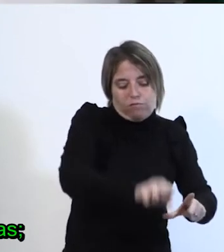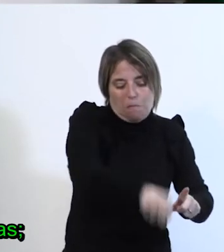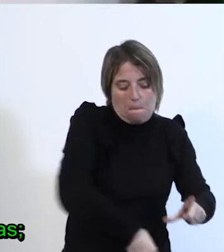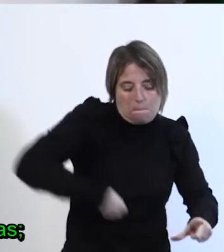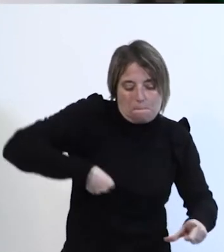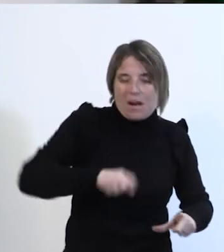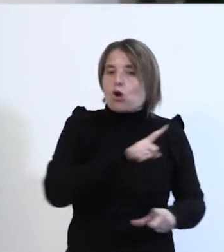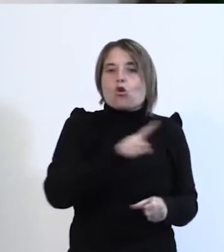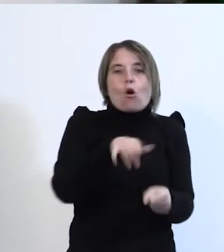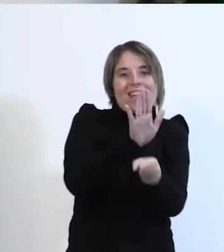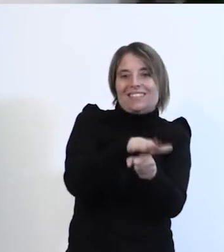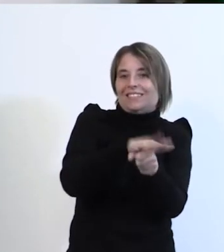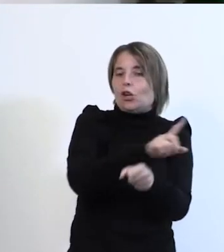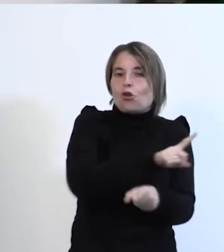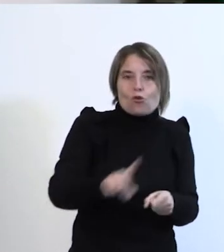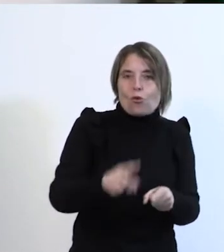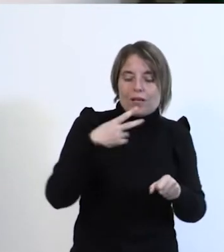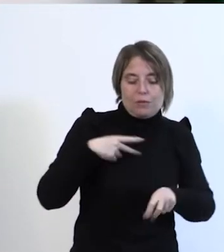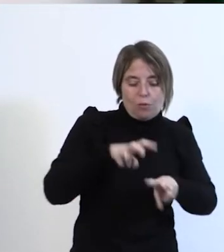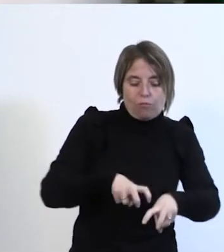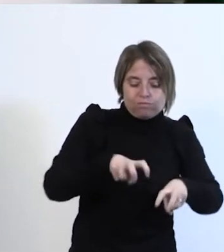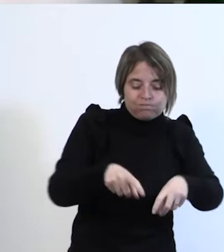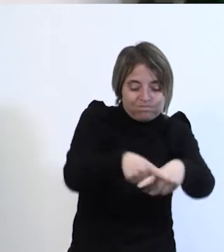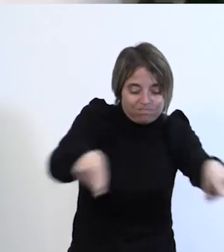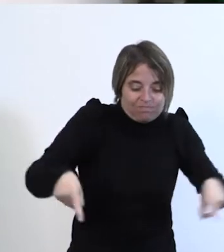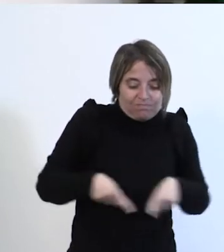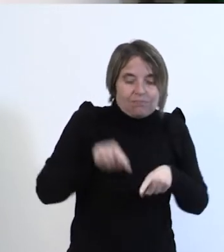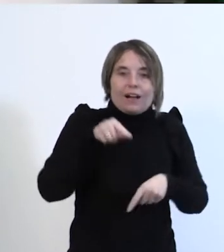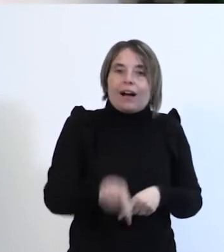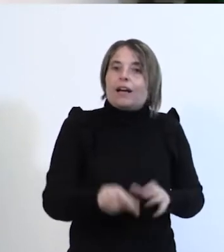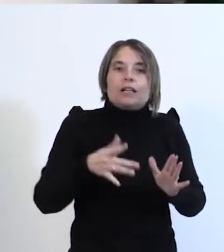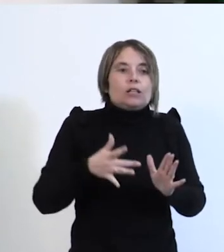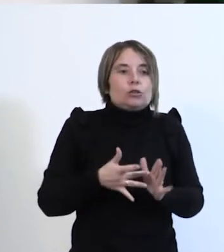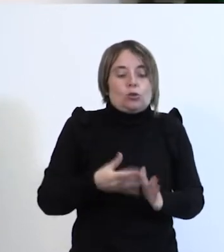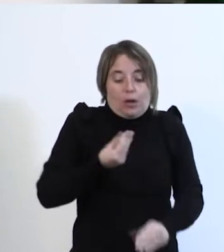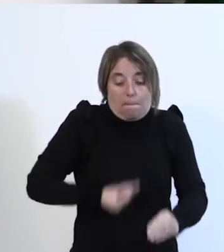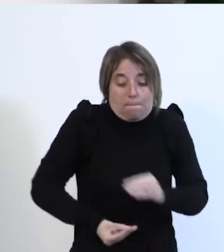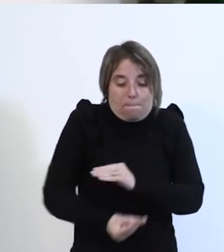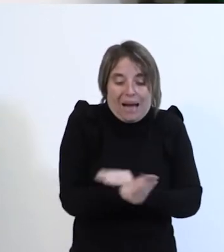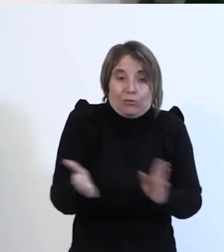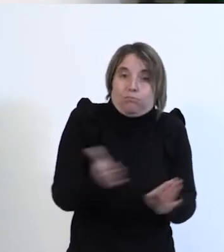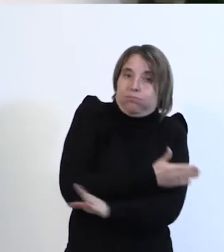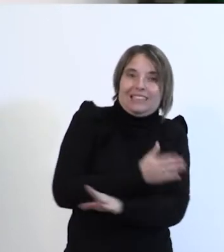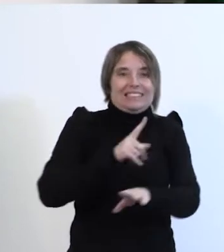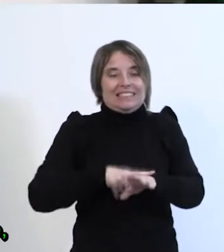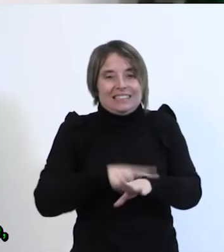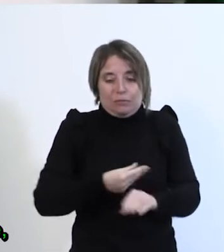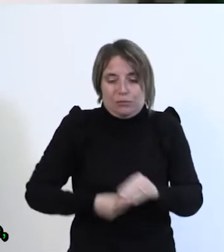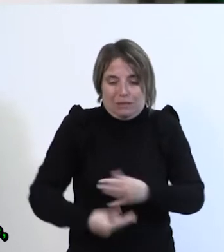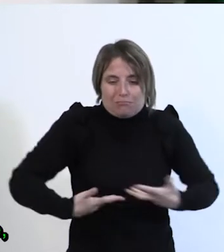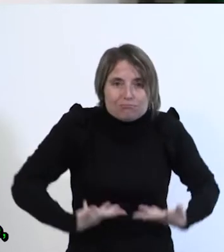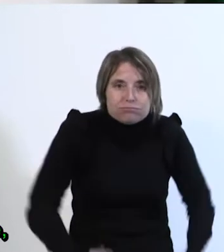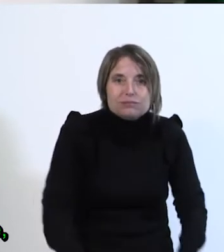pozas sépticas, pues no son servicios sanitarios como en las ciudades, y tuvo un parto precipitado